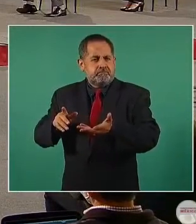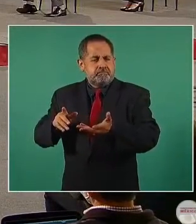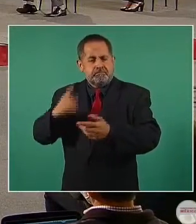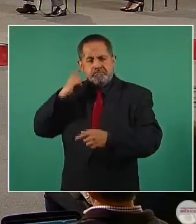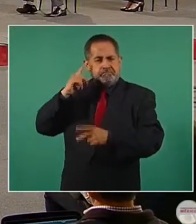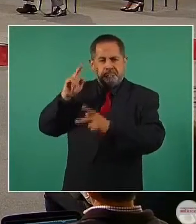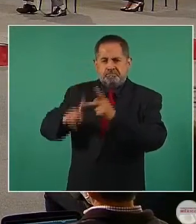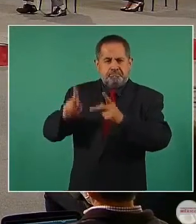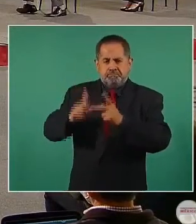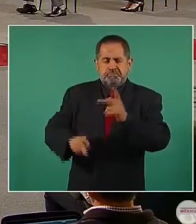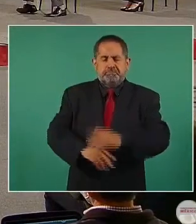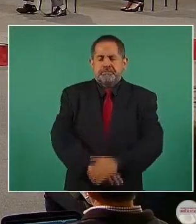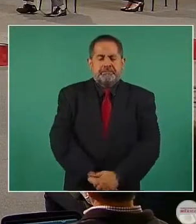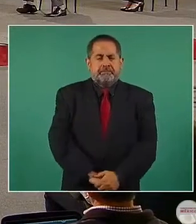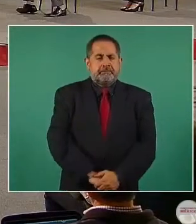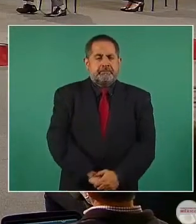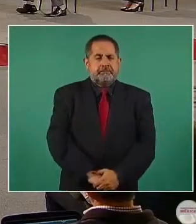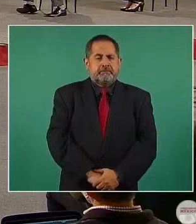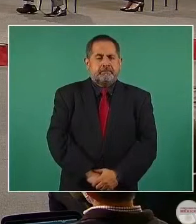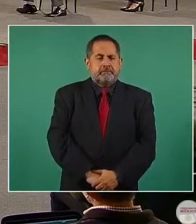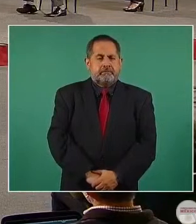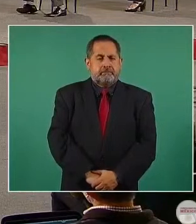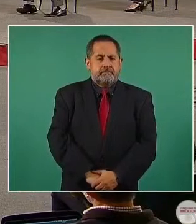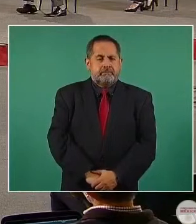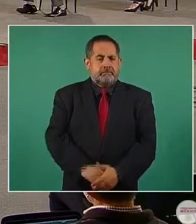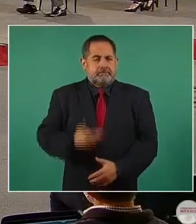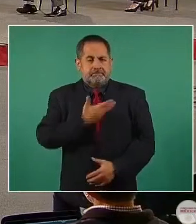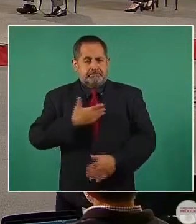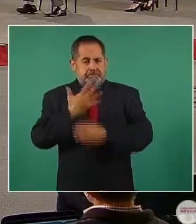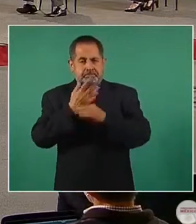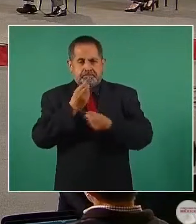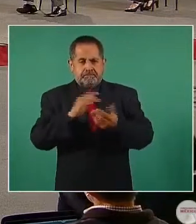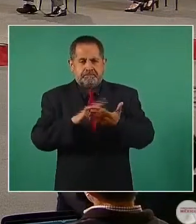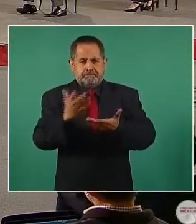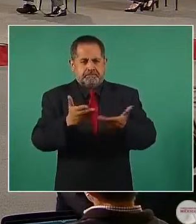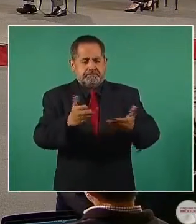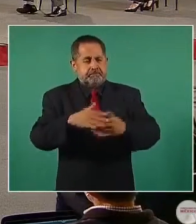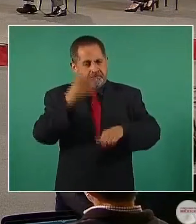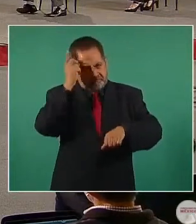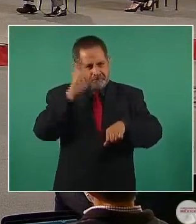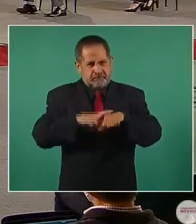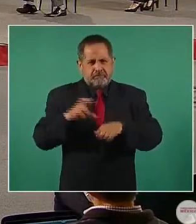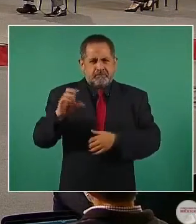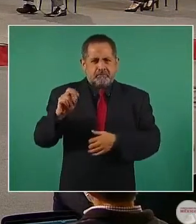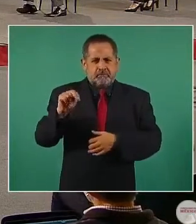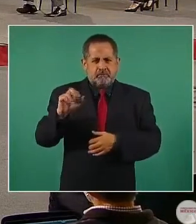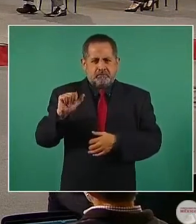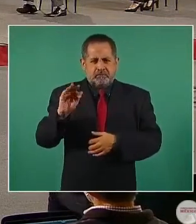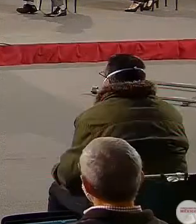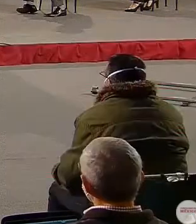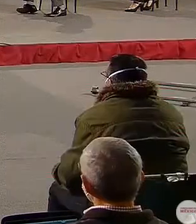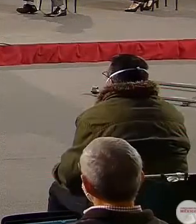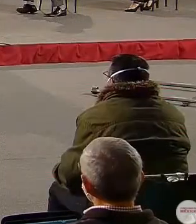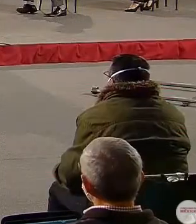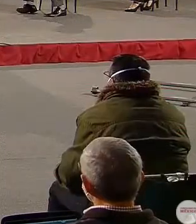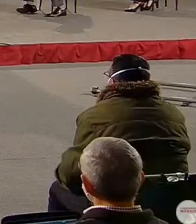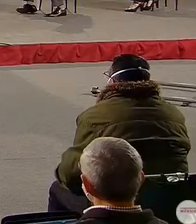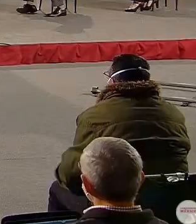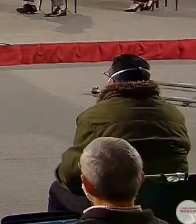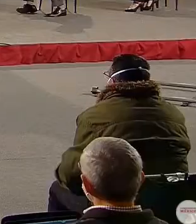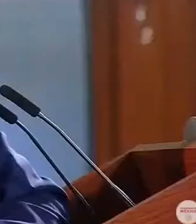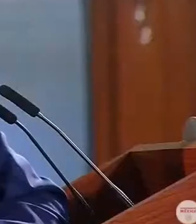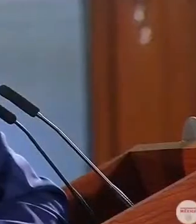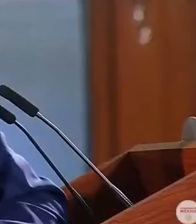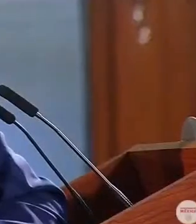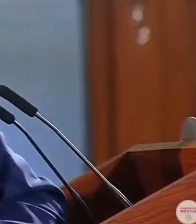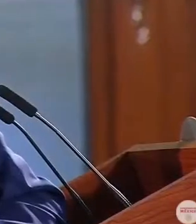que radica el CONAFE. Muchas gracias, Gabriel, director de CONAFE. Javier, muchas